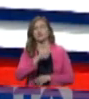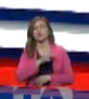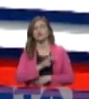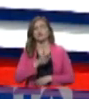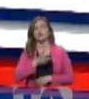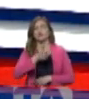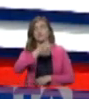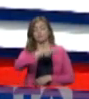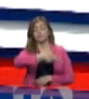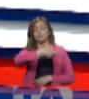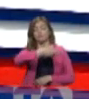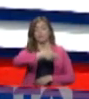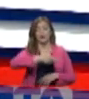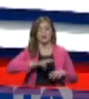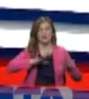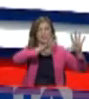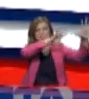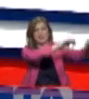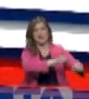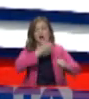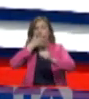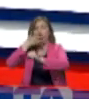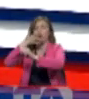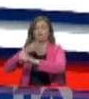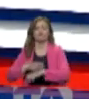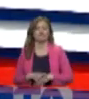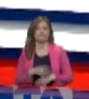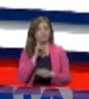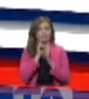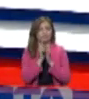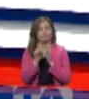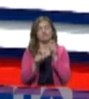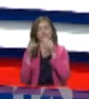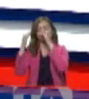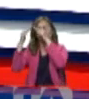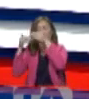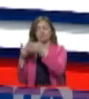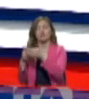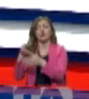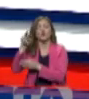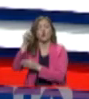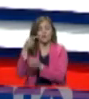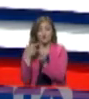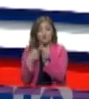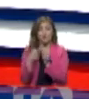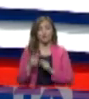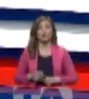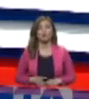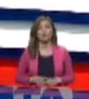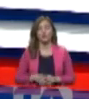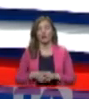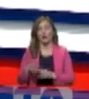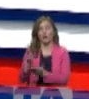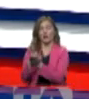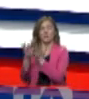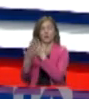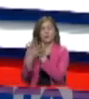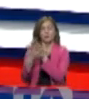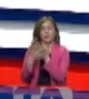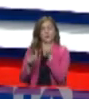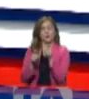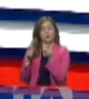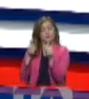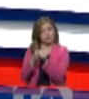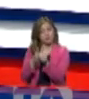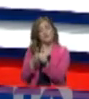secuestro expreso son algunos de los delitos que denuncian los vecinos de Carcelén en el norte de Quito. Según quienes viven en los alrededores del terminal